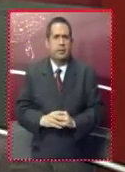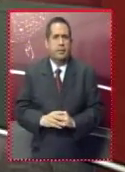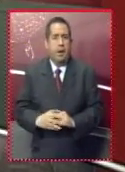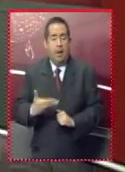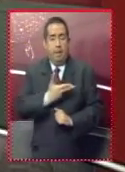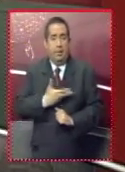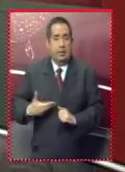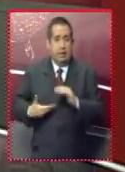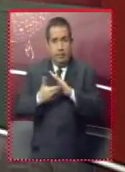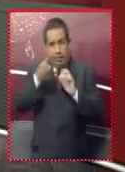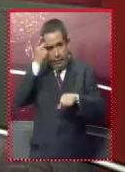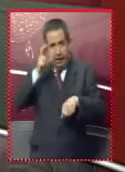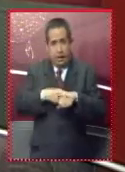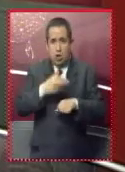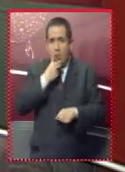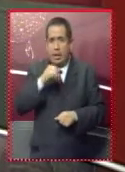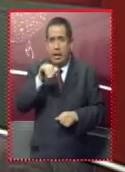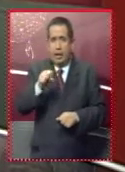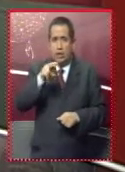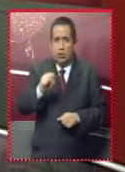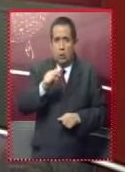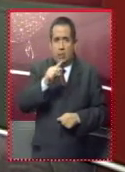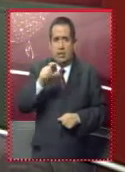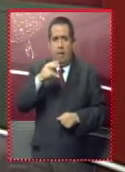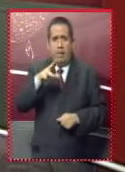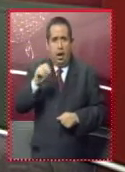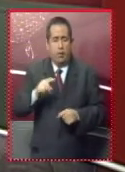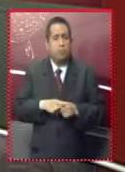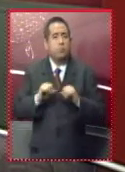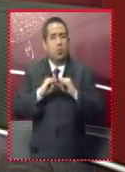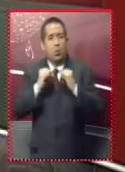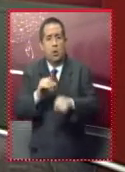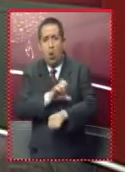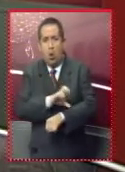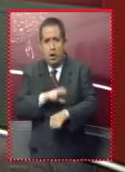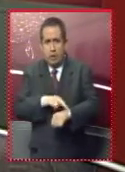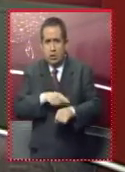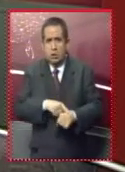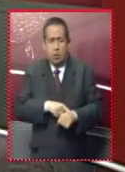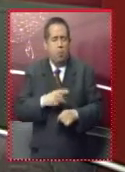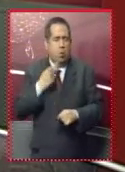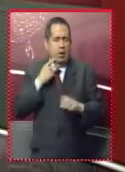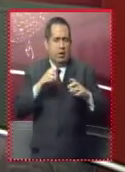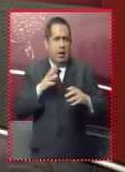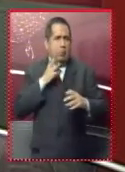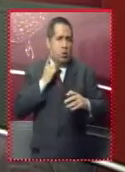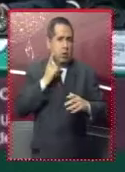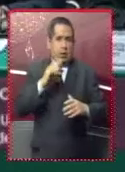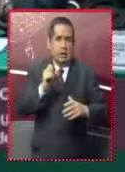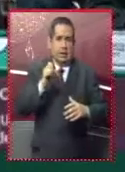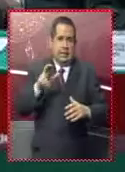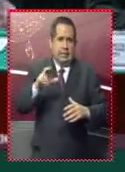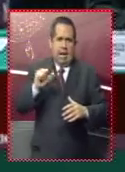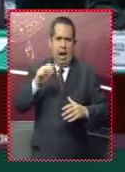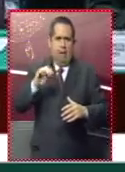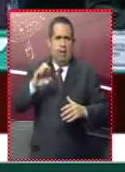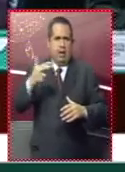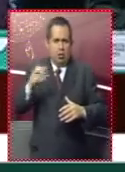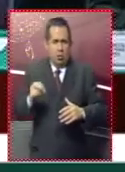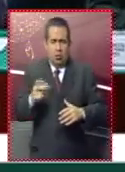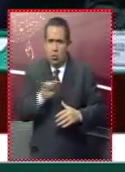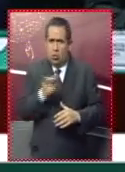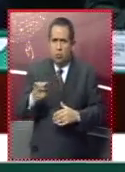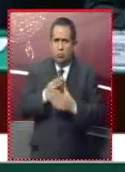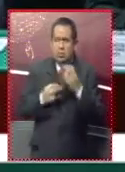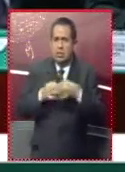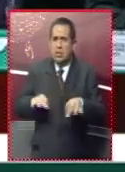Los presidentes de la mesa directiva, Jesús Zambrano, y de la Junta de Coordinación Política de la Cámara de Diputados, César Camacho, hablaron de la importancia de llevar